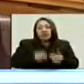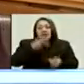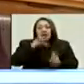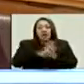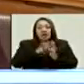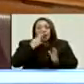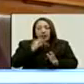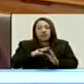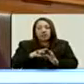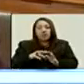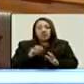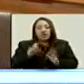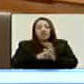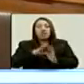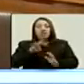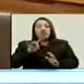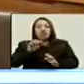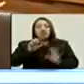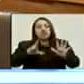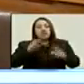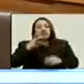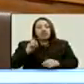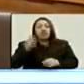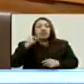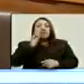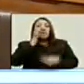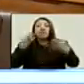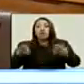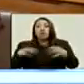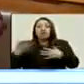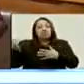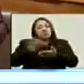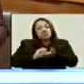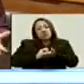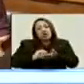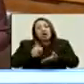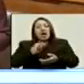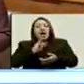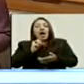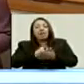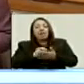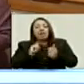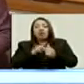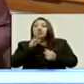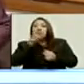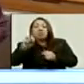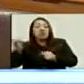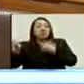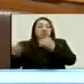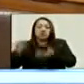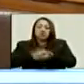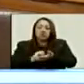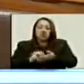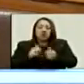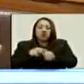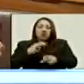ley 28720, que faculta a las madres solteras a escribir a sus hijos con el apellido de presunto padre, aunque esta declaración